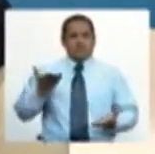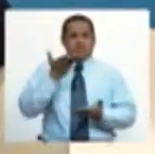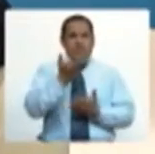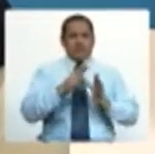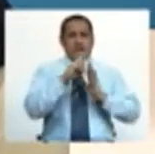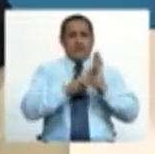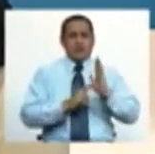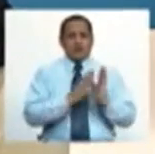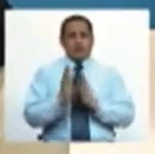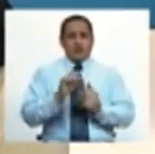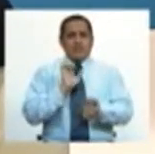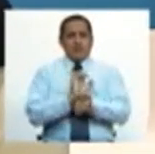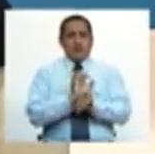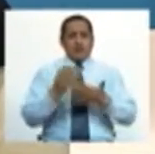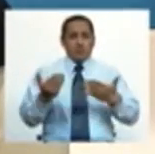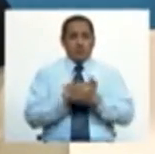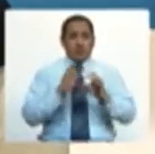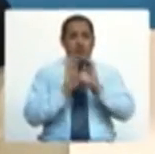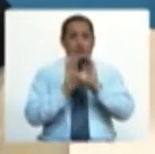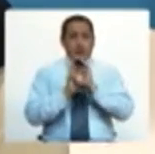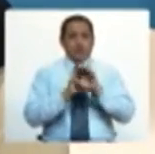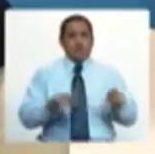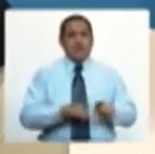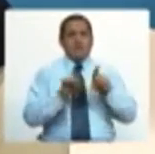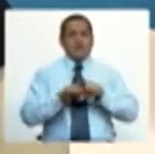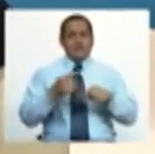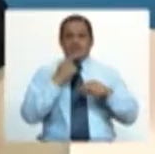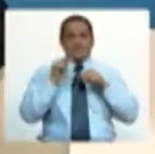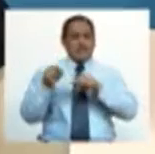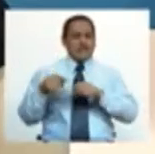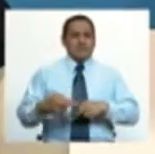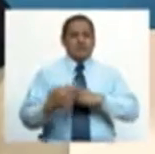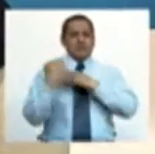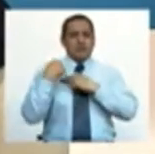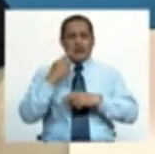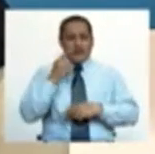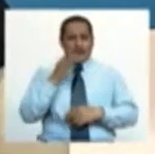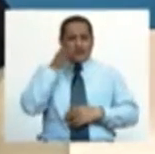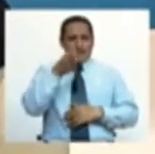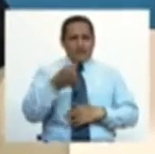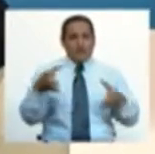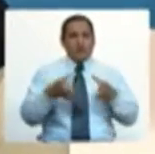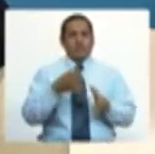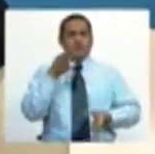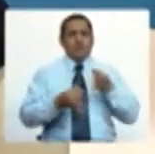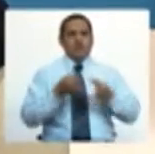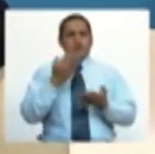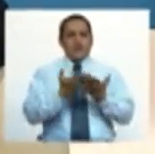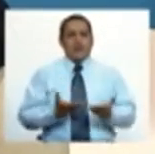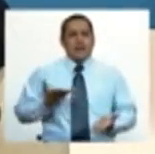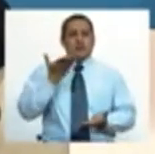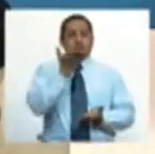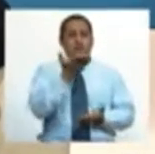las reglas del Código Procesal Penal, del nuevo Código Procesal Penal, estaba obligada a asistir a la audiencia de